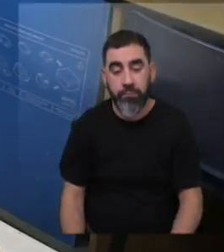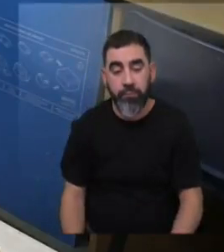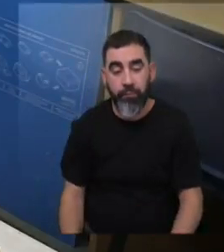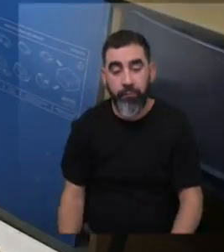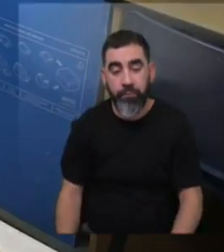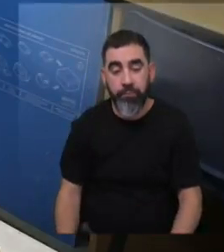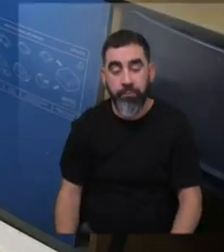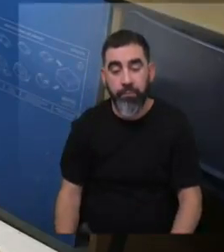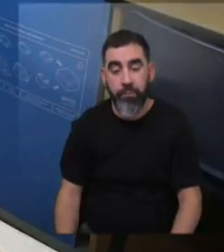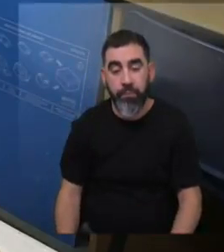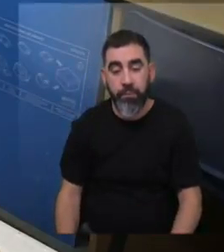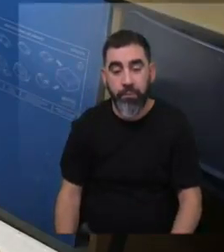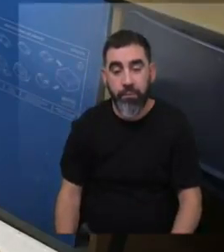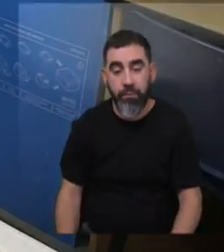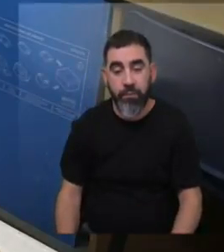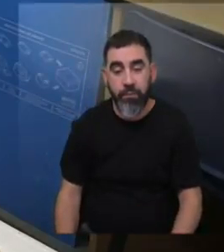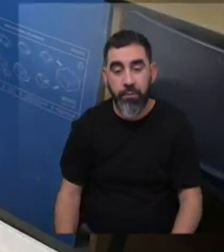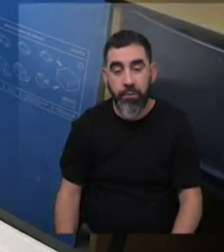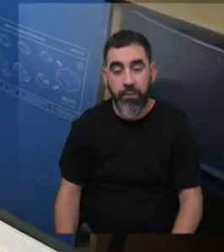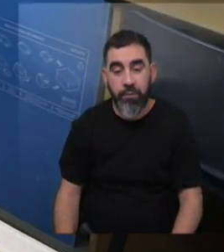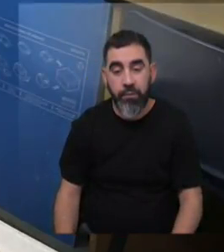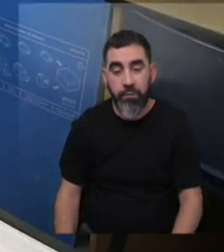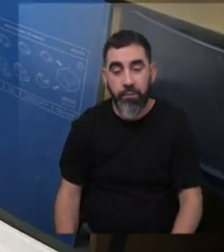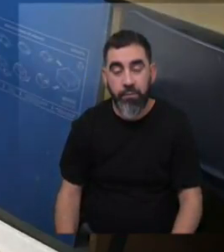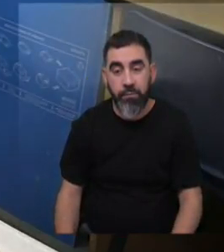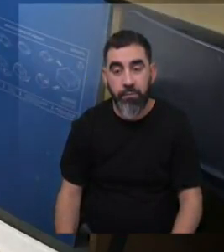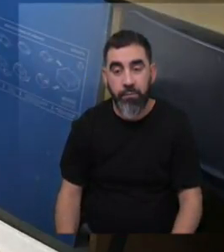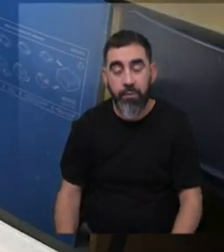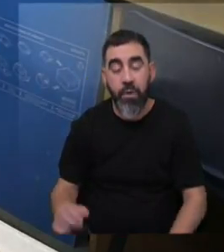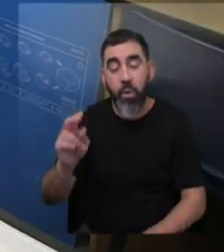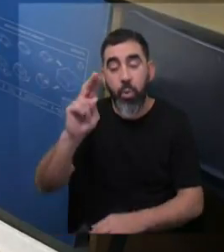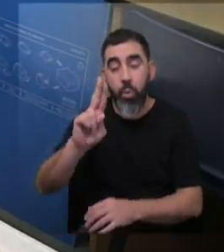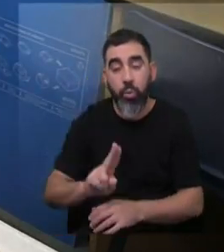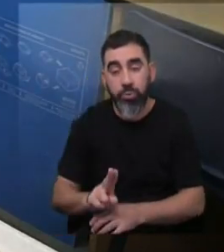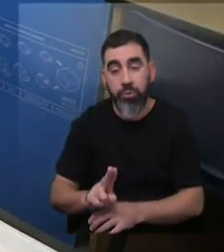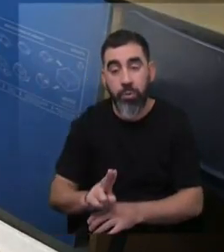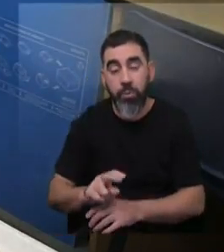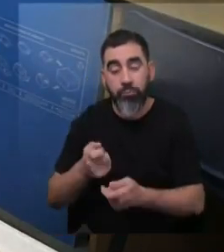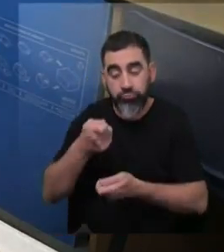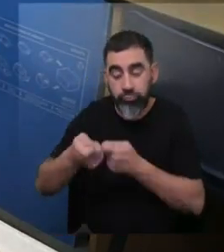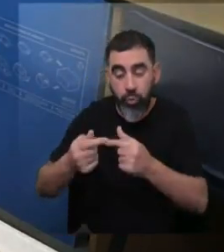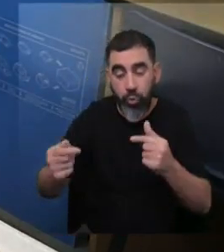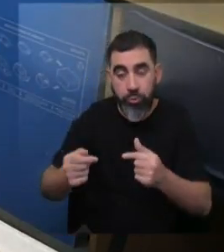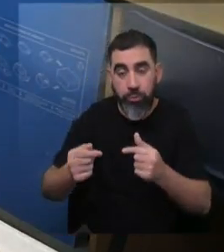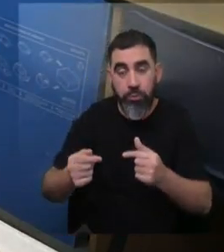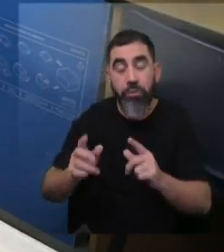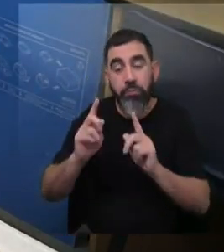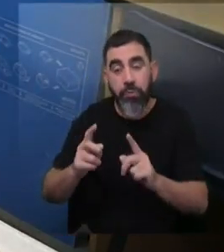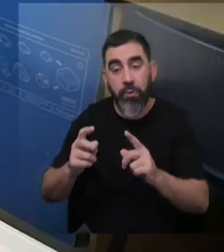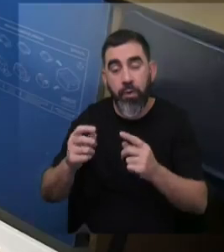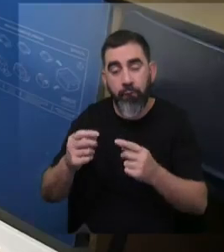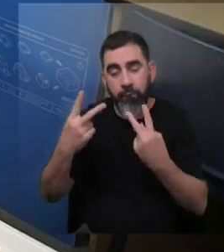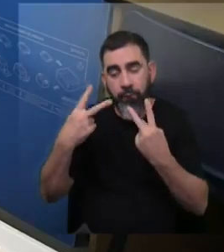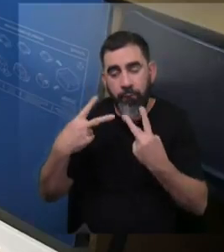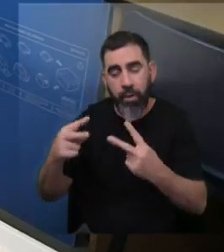dos, serían estas, que la utilizaban para hacer sus artefactos y recorrían hasta